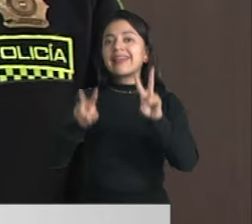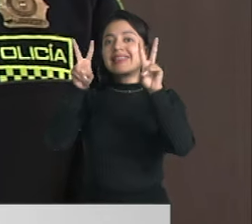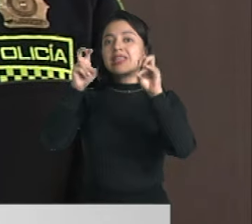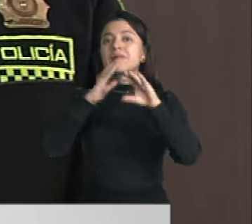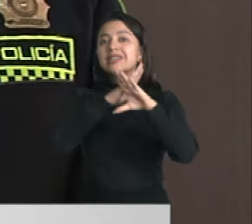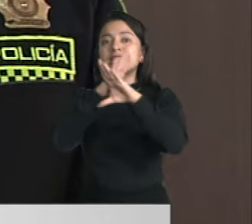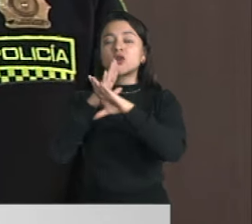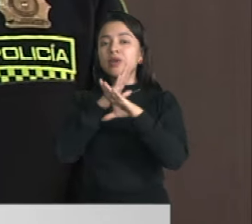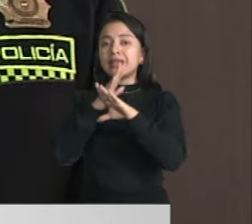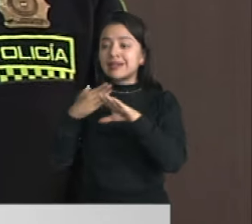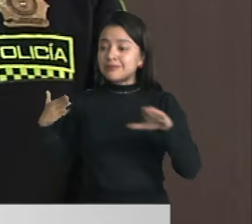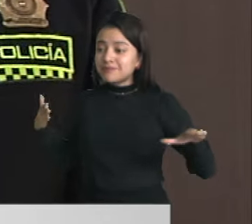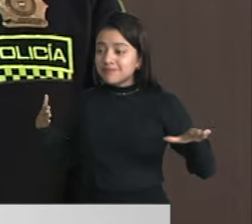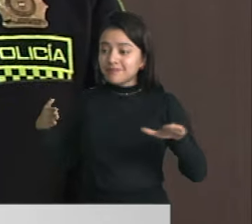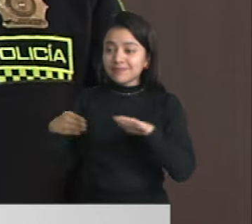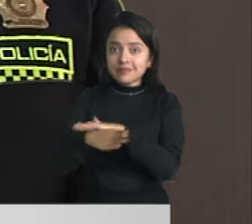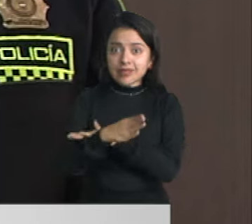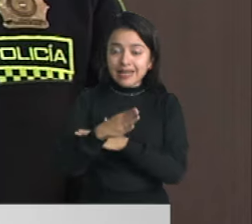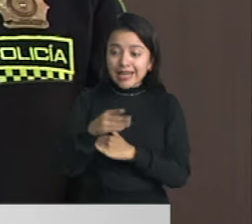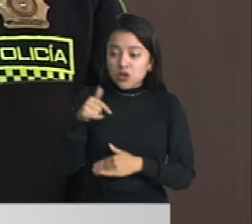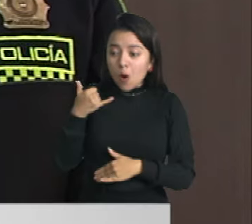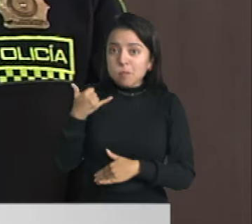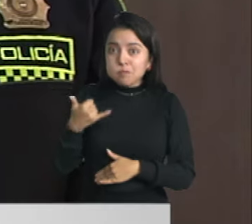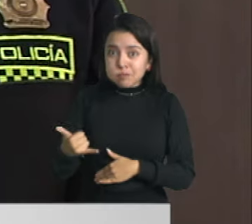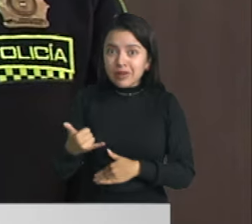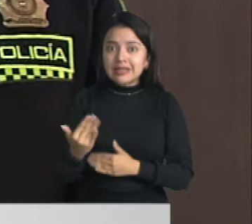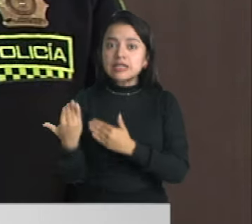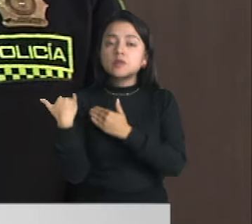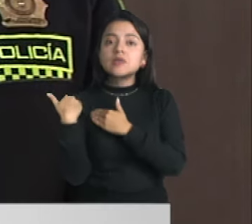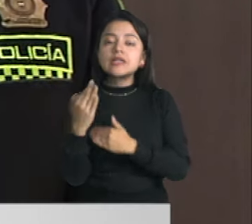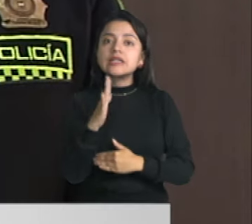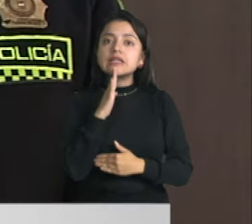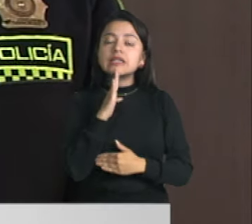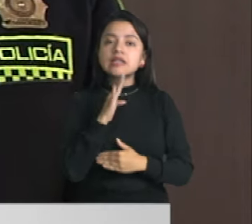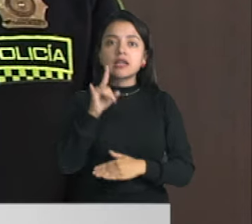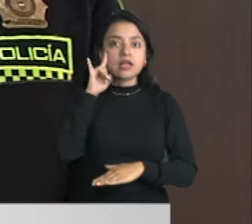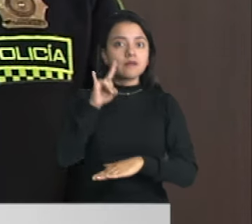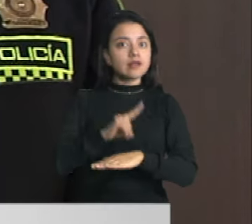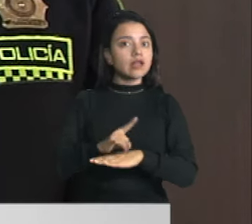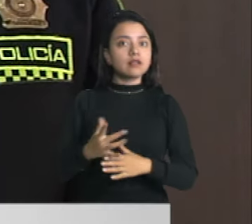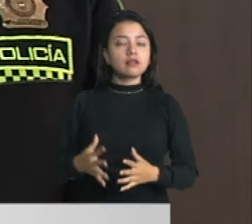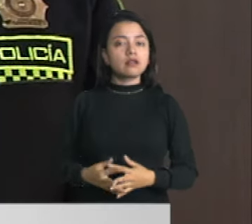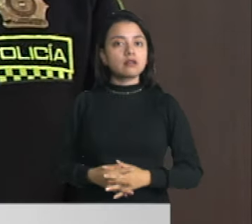al interior y desde el ingreso competen al privado.